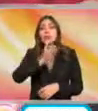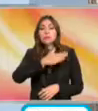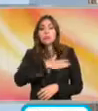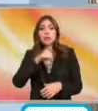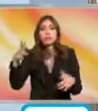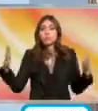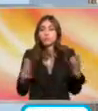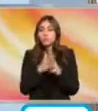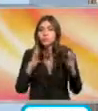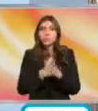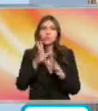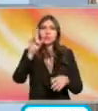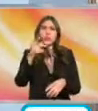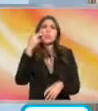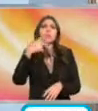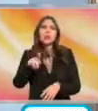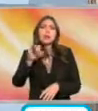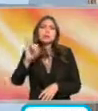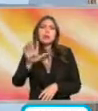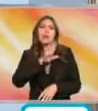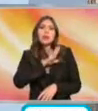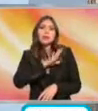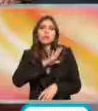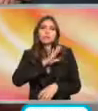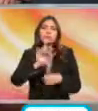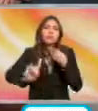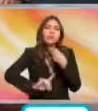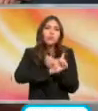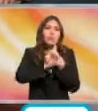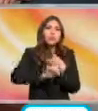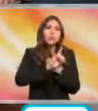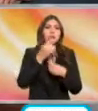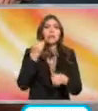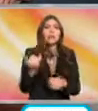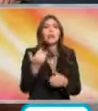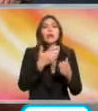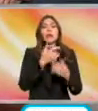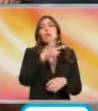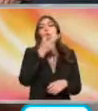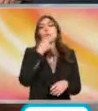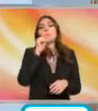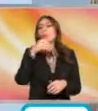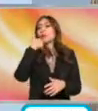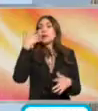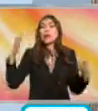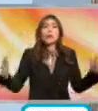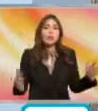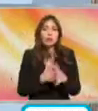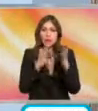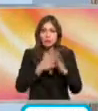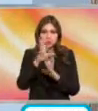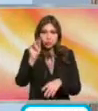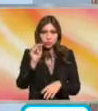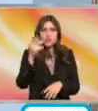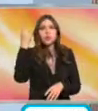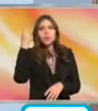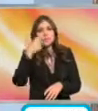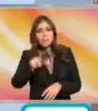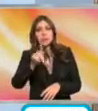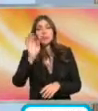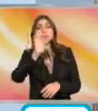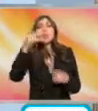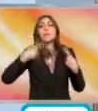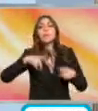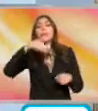una lucha por una hegemonía. Entonces decían, bueno, no voy a hacer una guerra en sí, pero sí bueno, pues si alguien